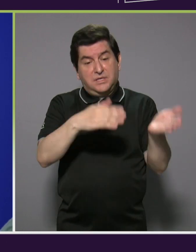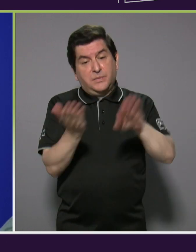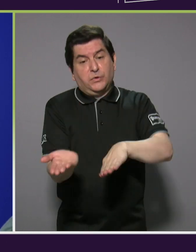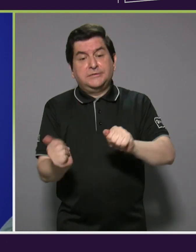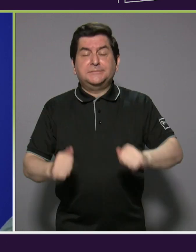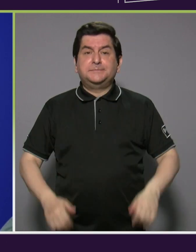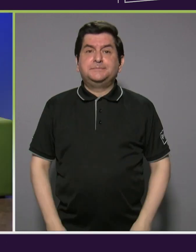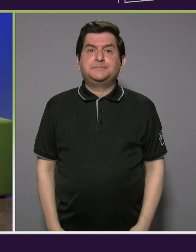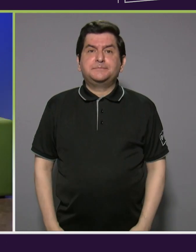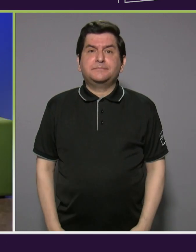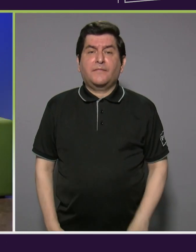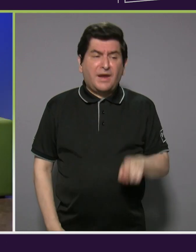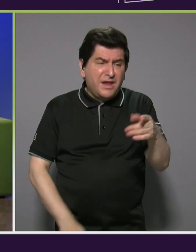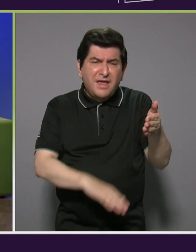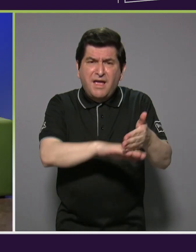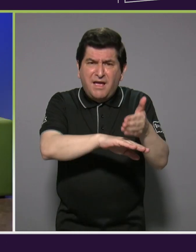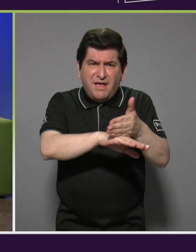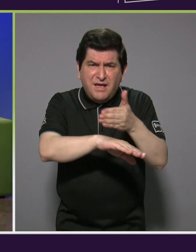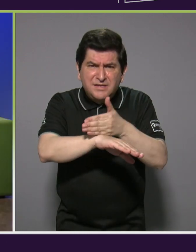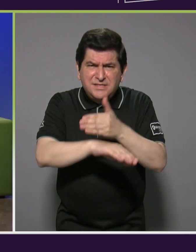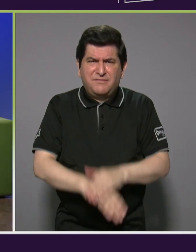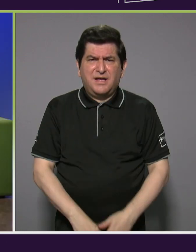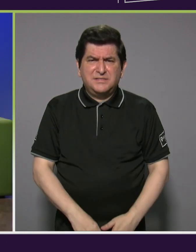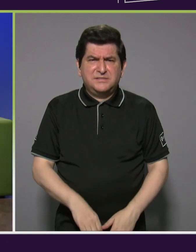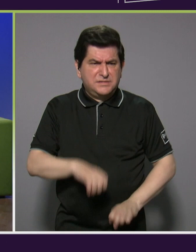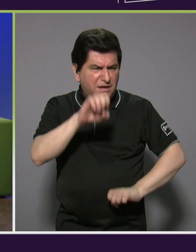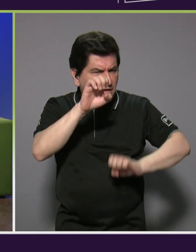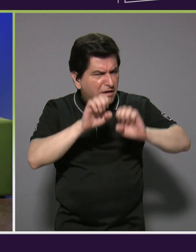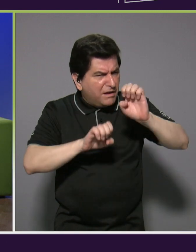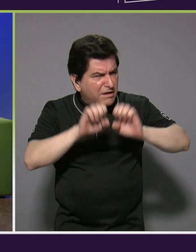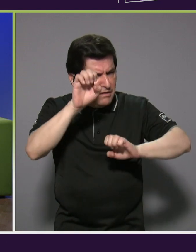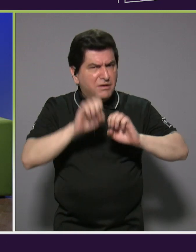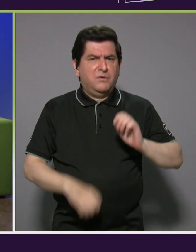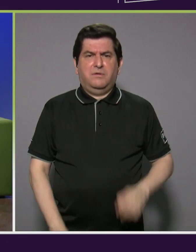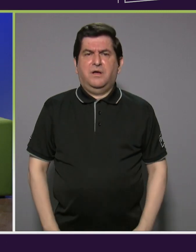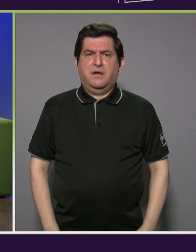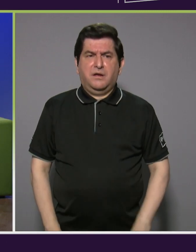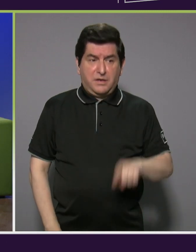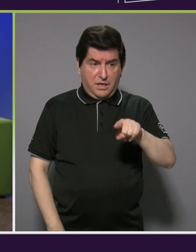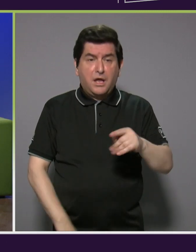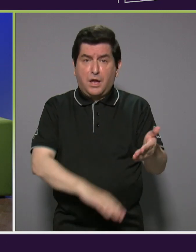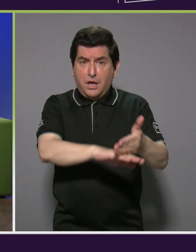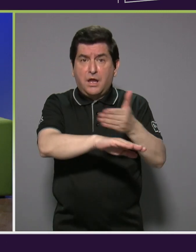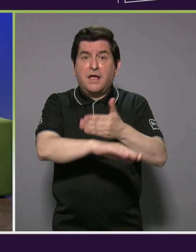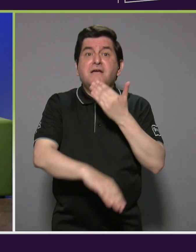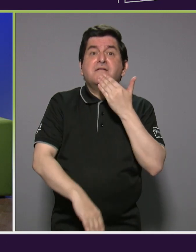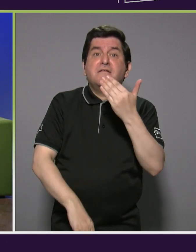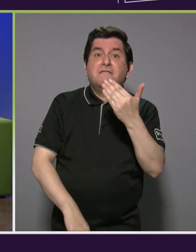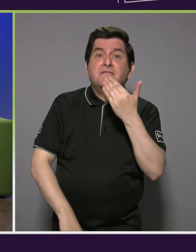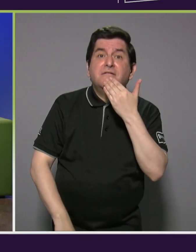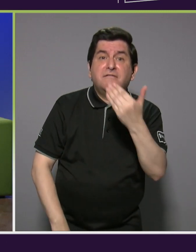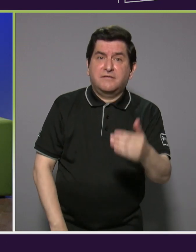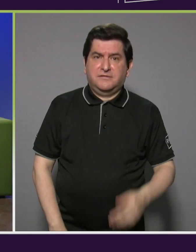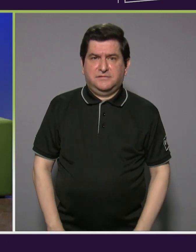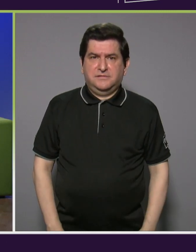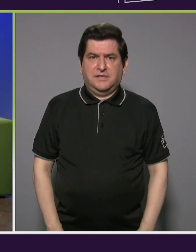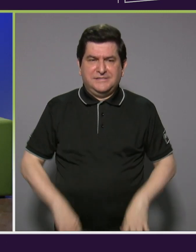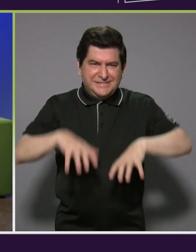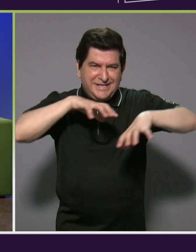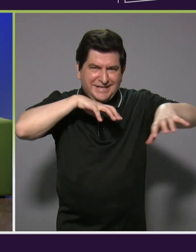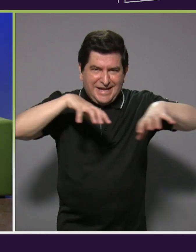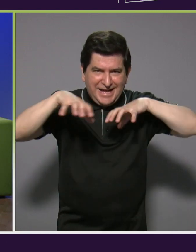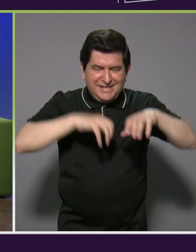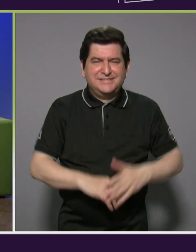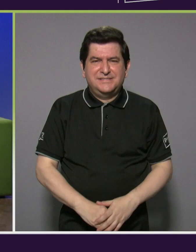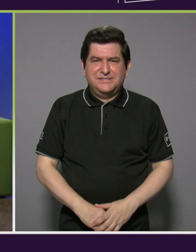Y ahora ese avance tenemos que ponerlo en balance. Ese avance se ha dado gracias a las acciones y